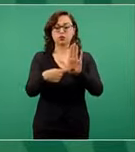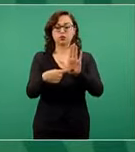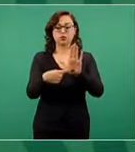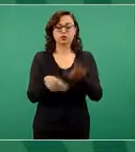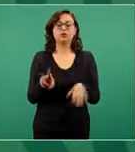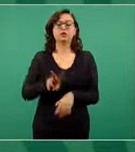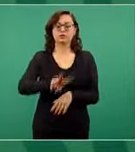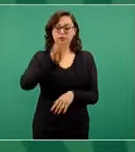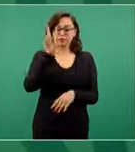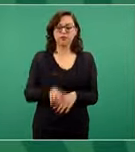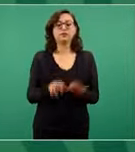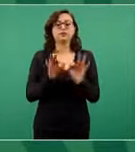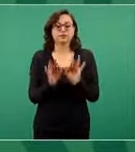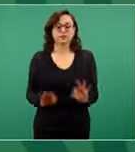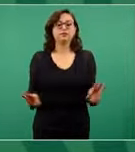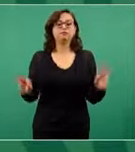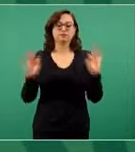y que